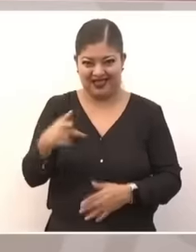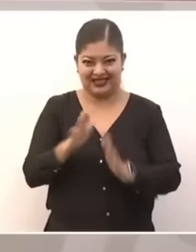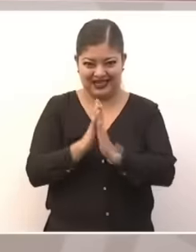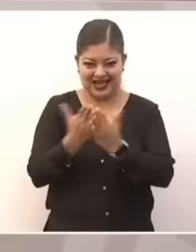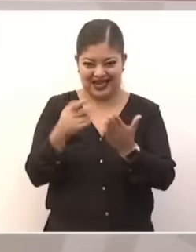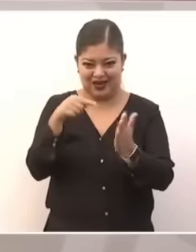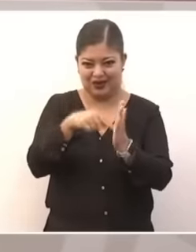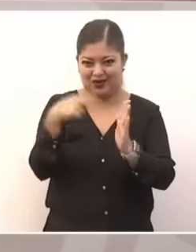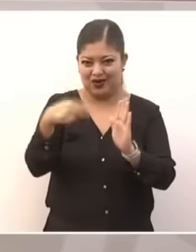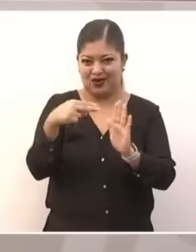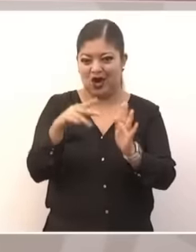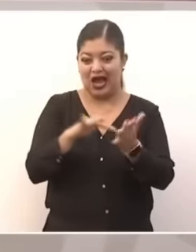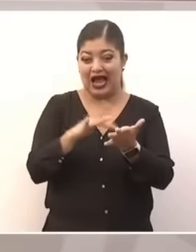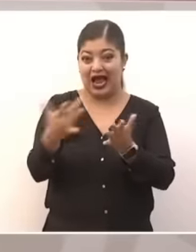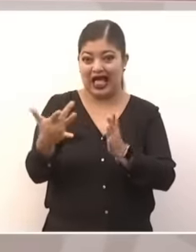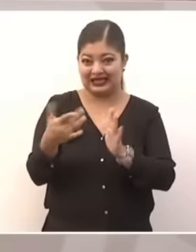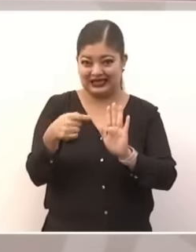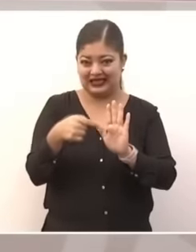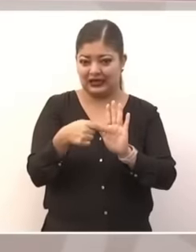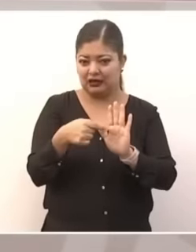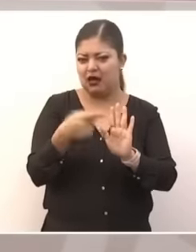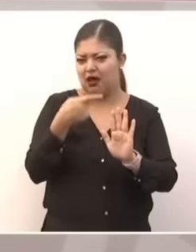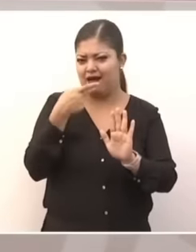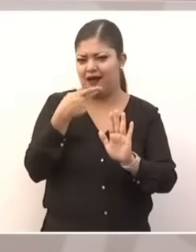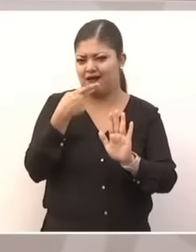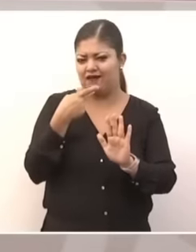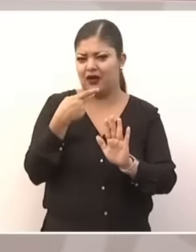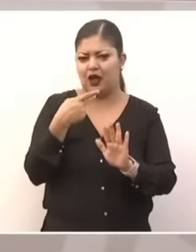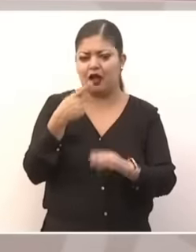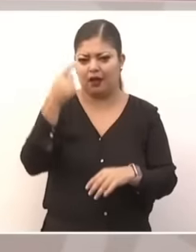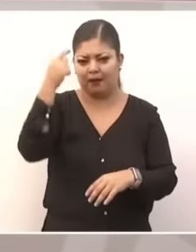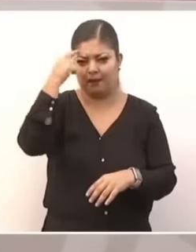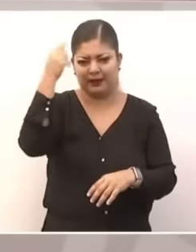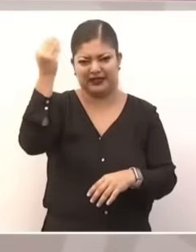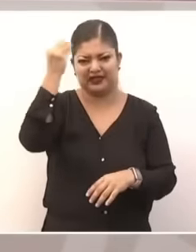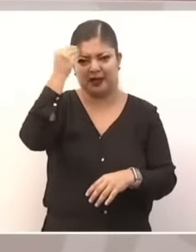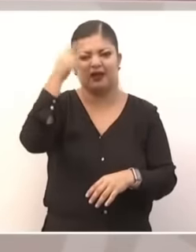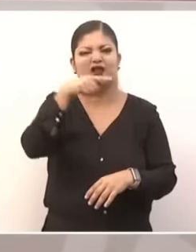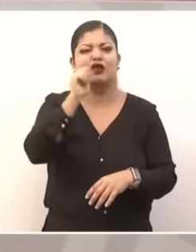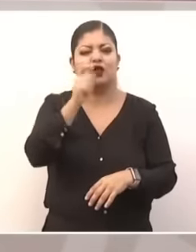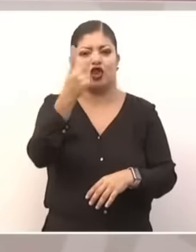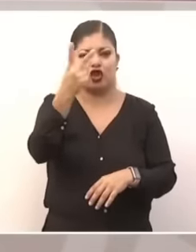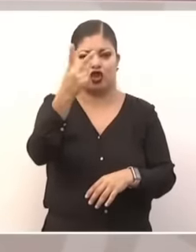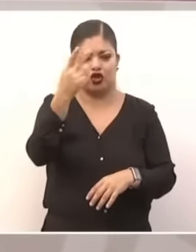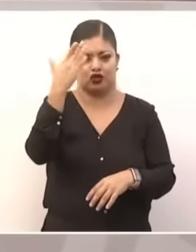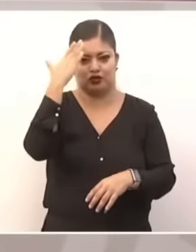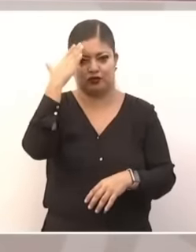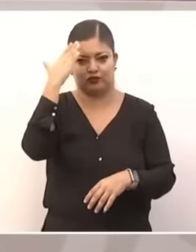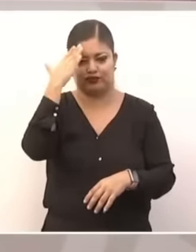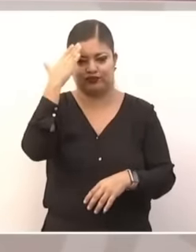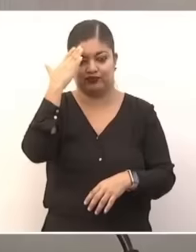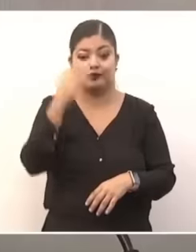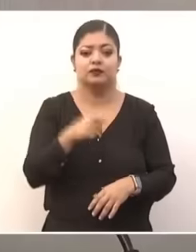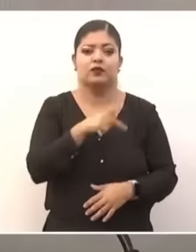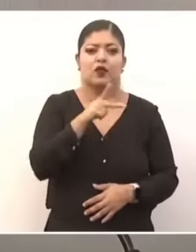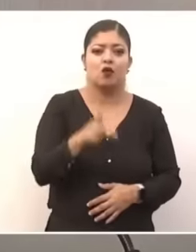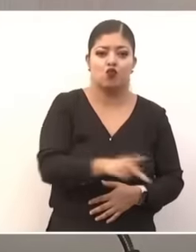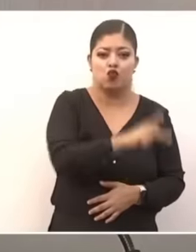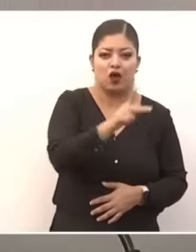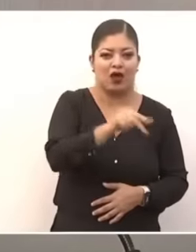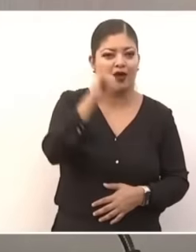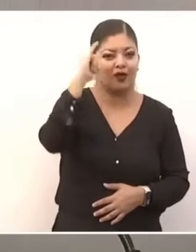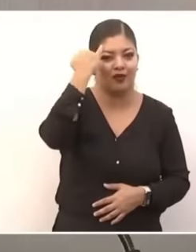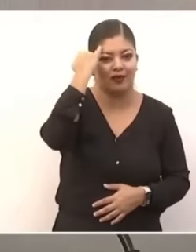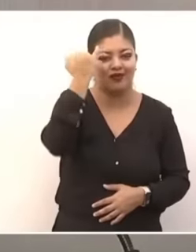que este pensamiento tiene 2 grandes pilares. nuestros pueblos originarios,